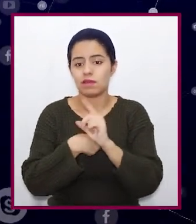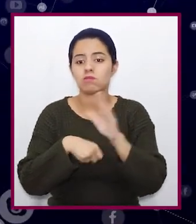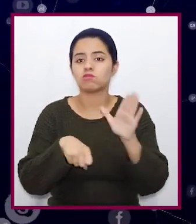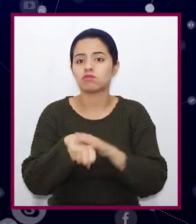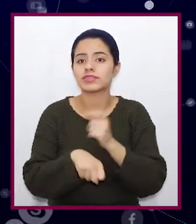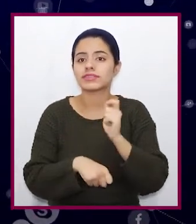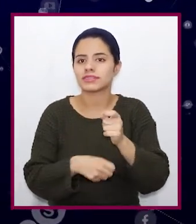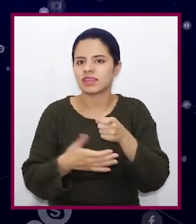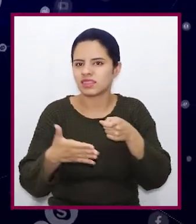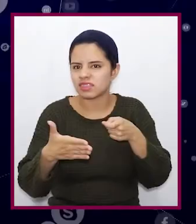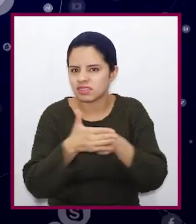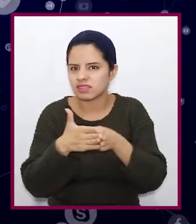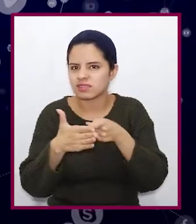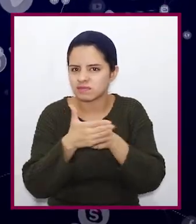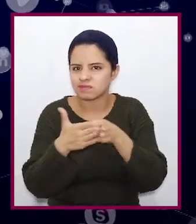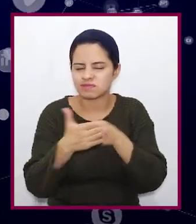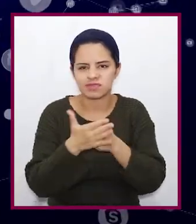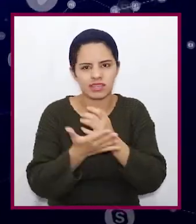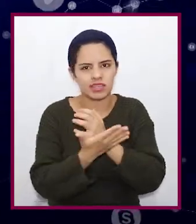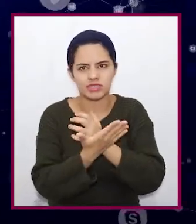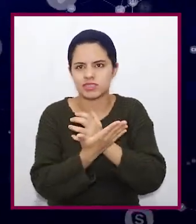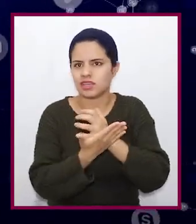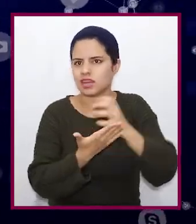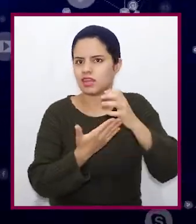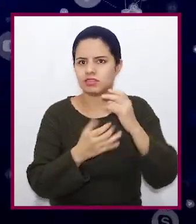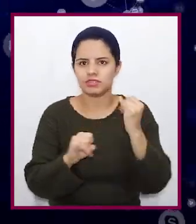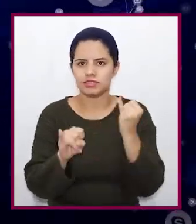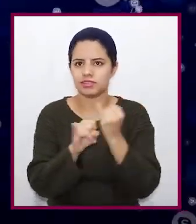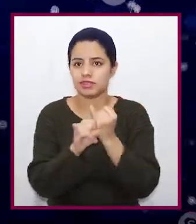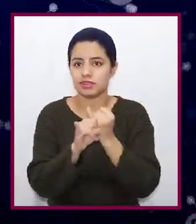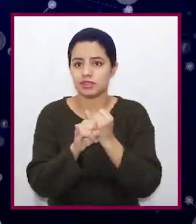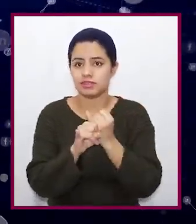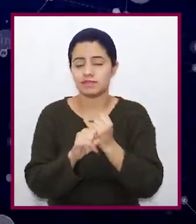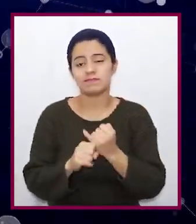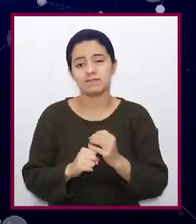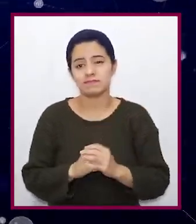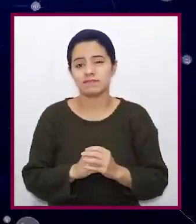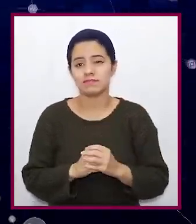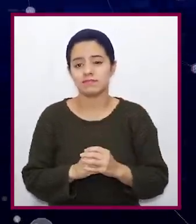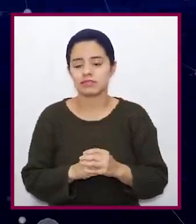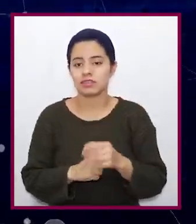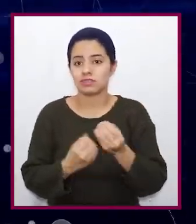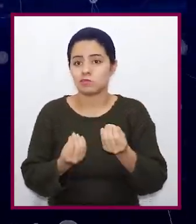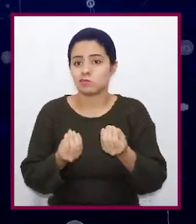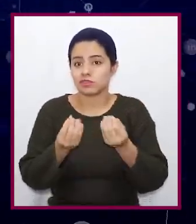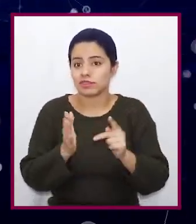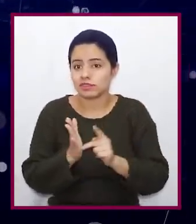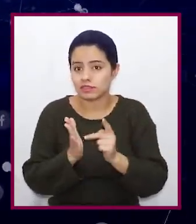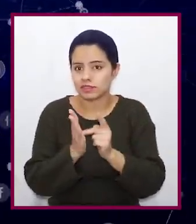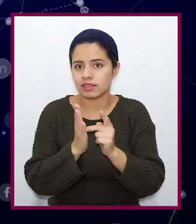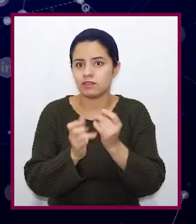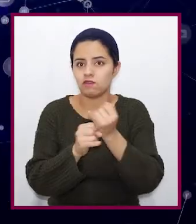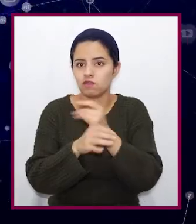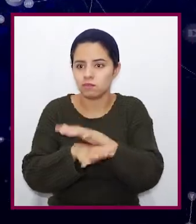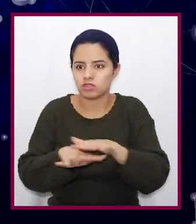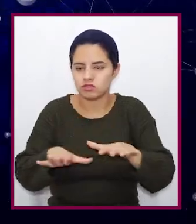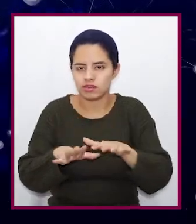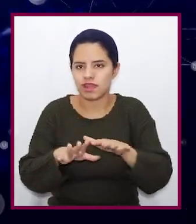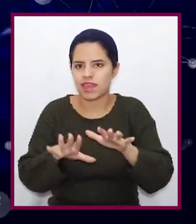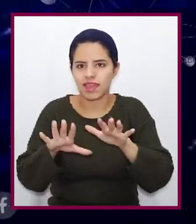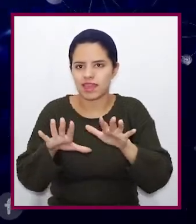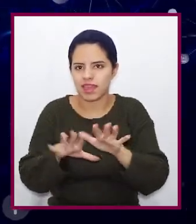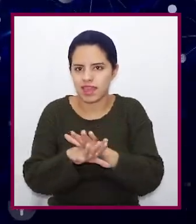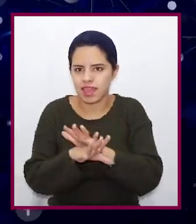y hostigamiento desmedido en redes sociales que, en muchas ocasiones, se distorsiona la información,